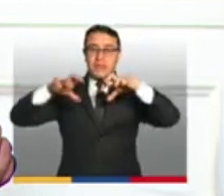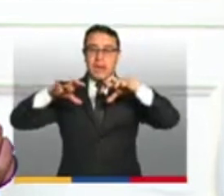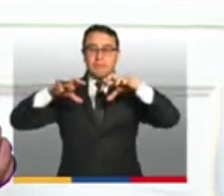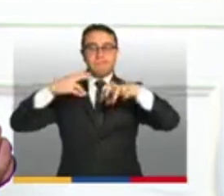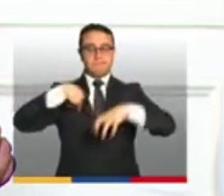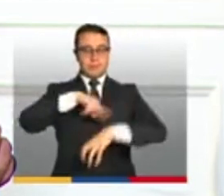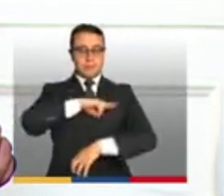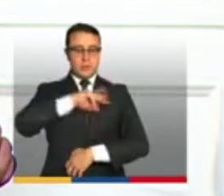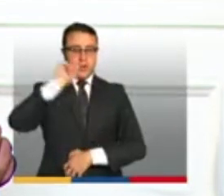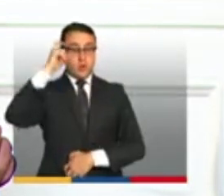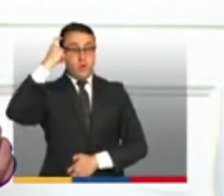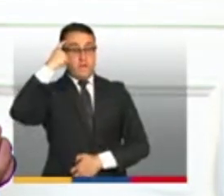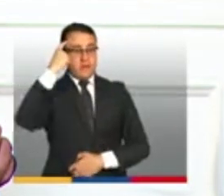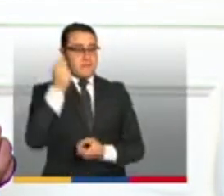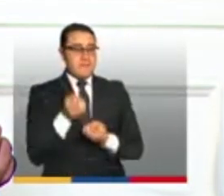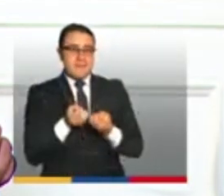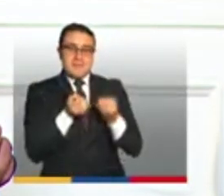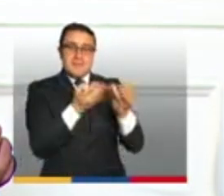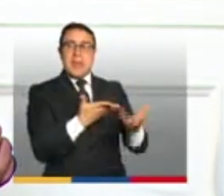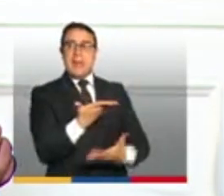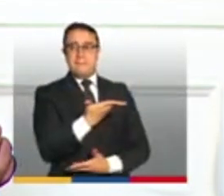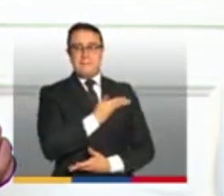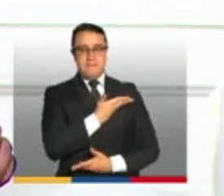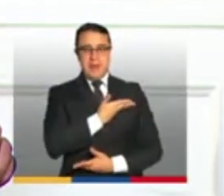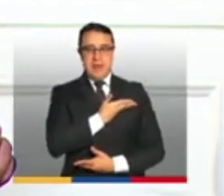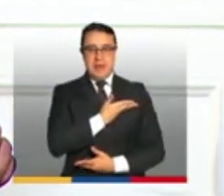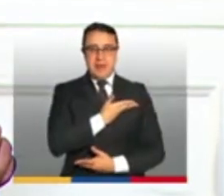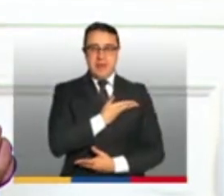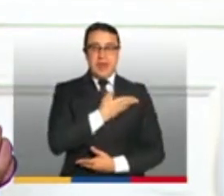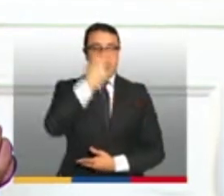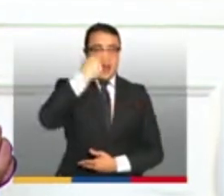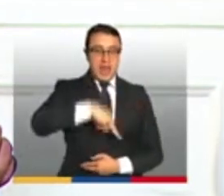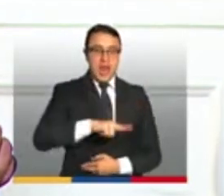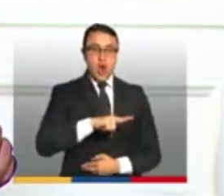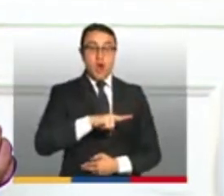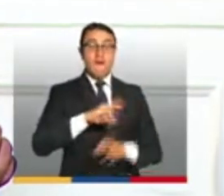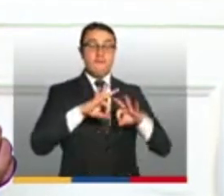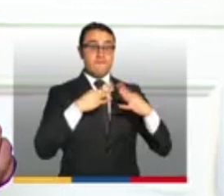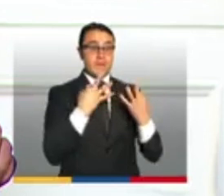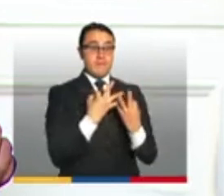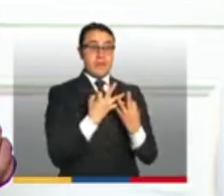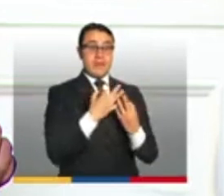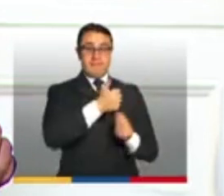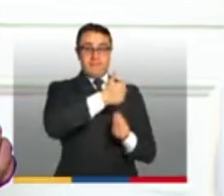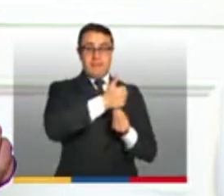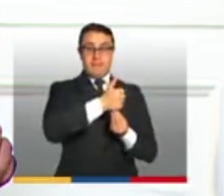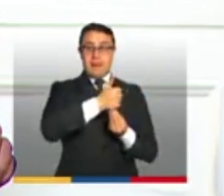en general jóvenes, cabeza de familia, es decir, solas,